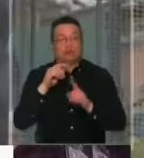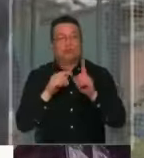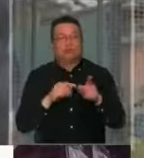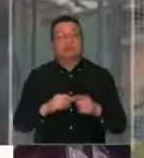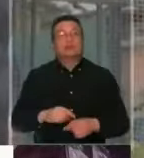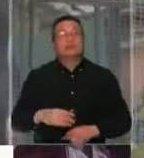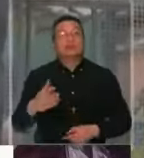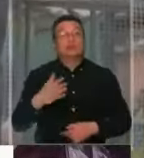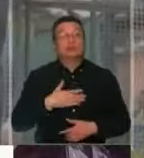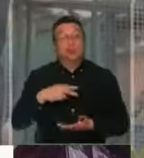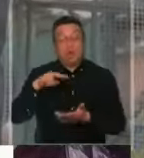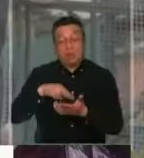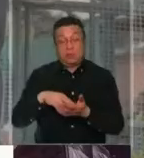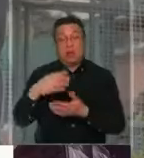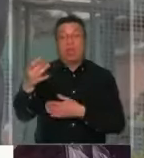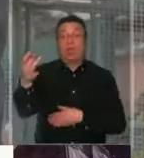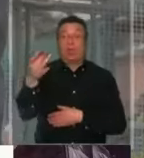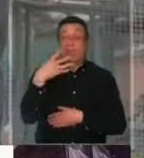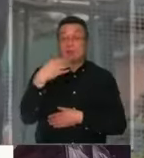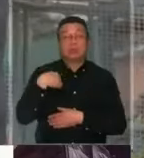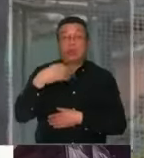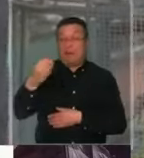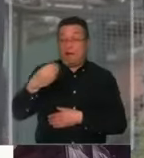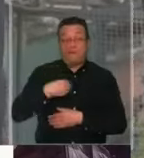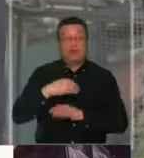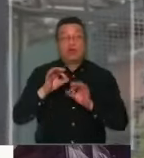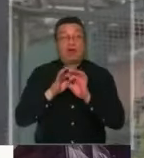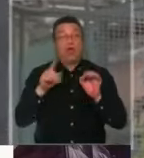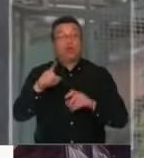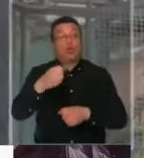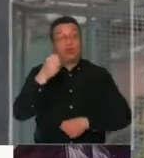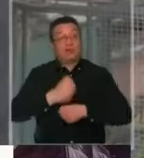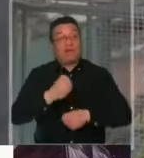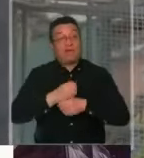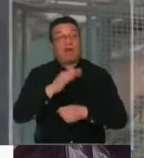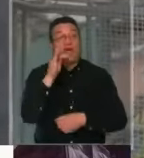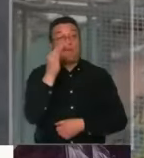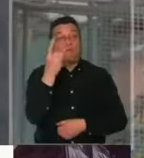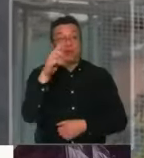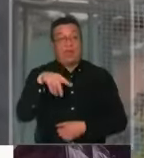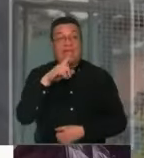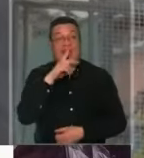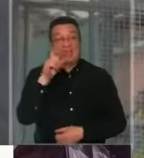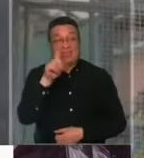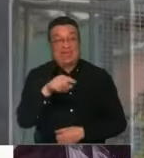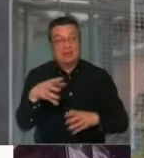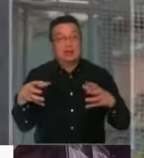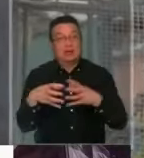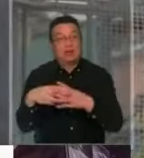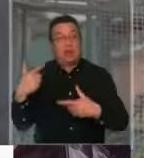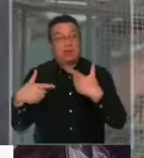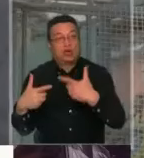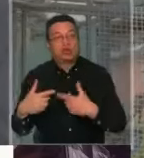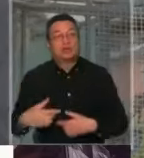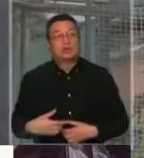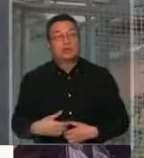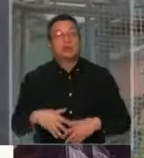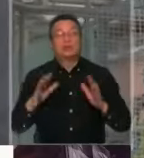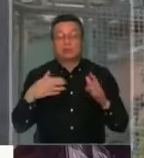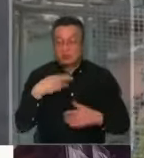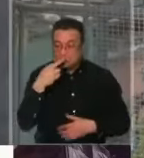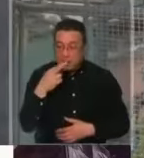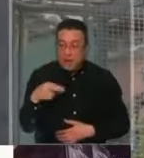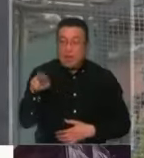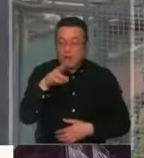esperando notificación, nadie me ha notificado. Pero usted estaba trabajando con Manuel Fuentes. En el comando de él. Es que pues, vuelvo a repetir lo mismo.